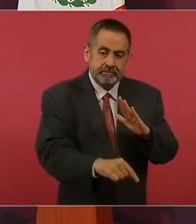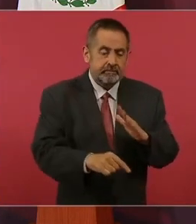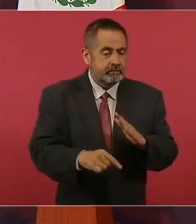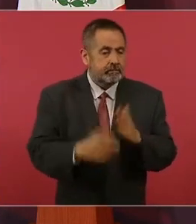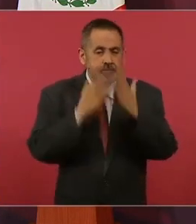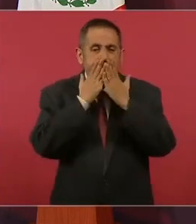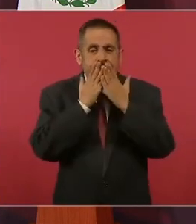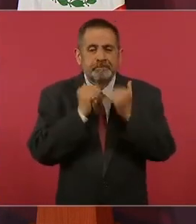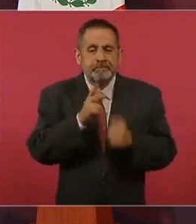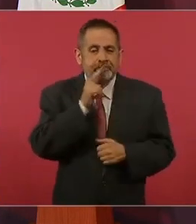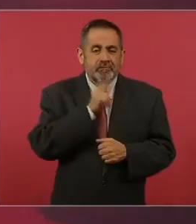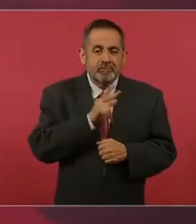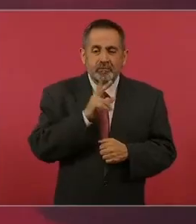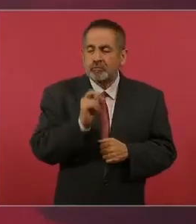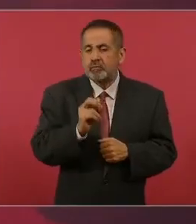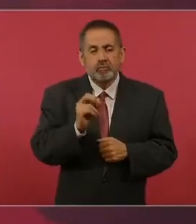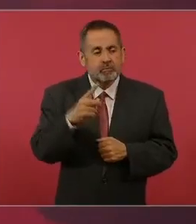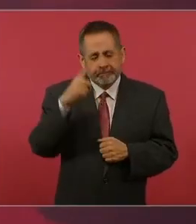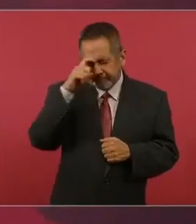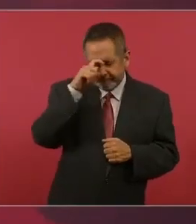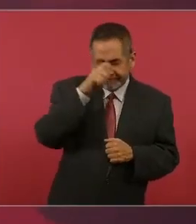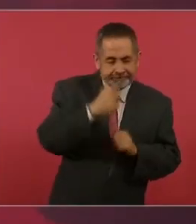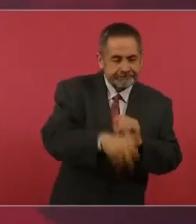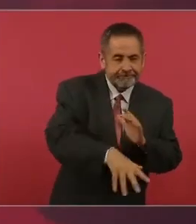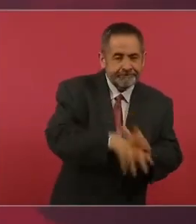hay petróleo o donde cuesta mucho